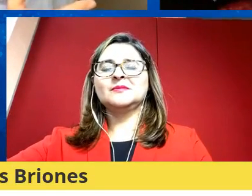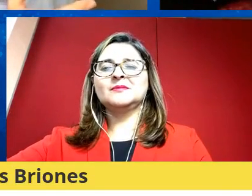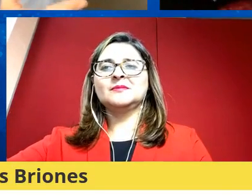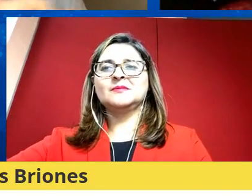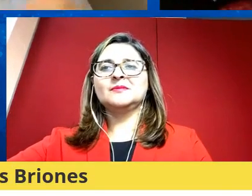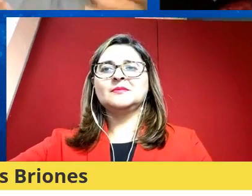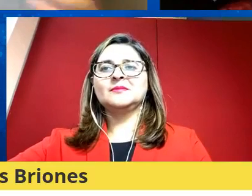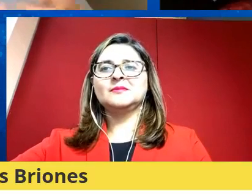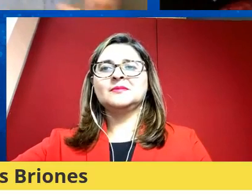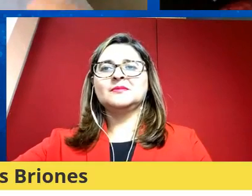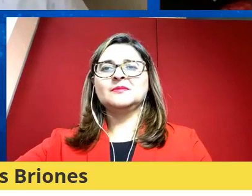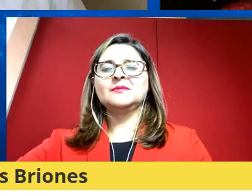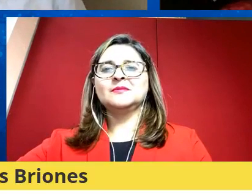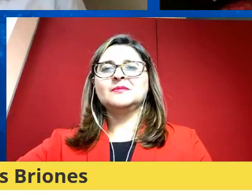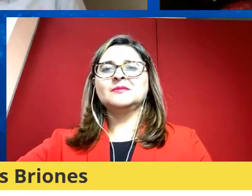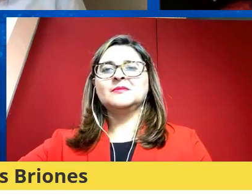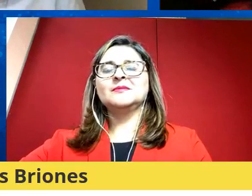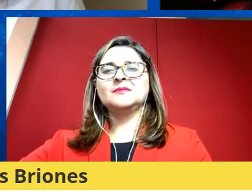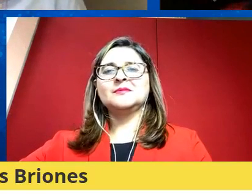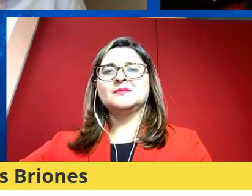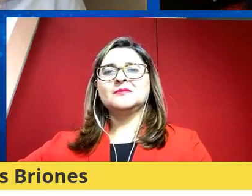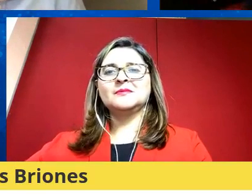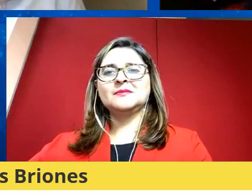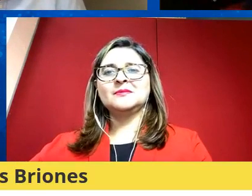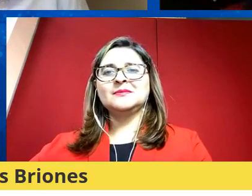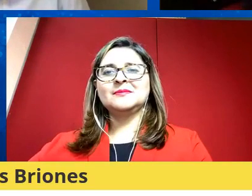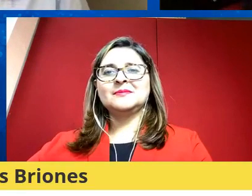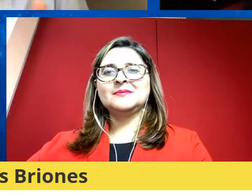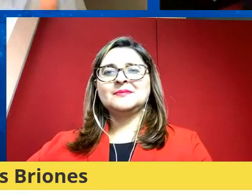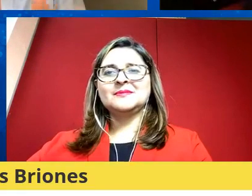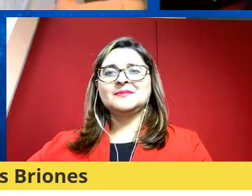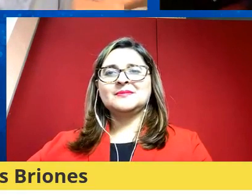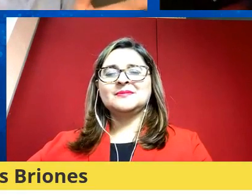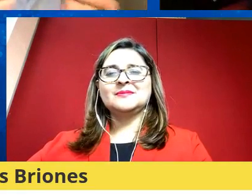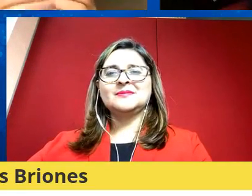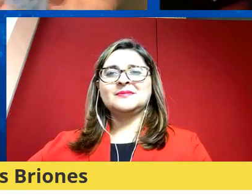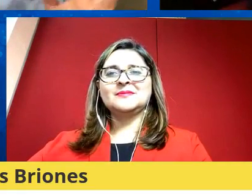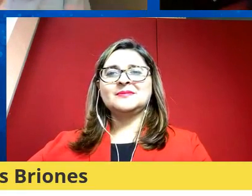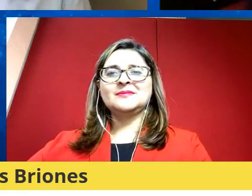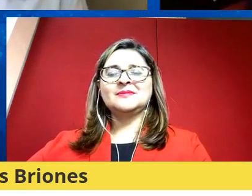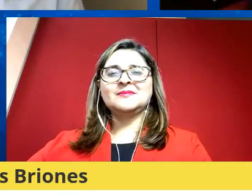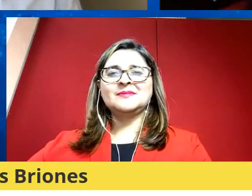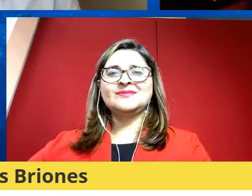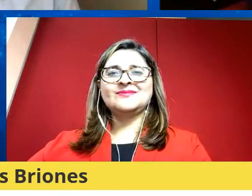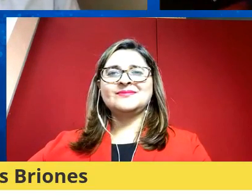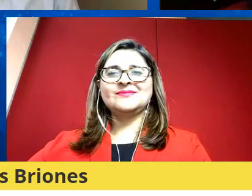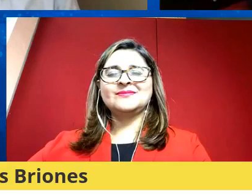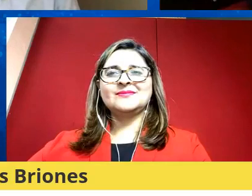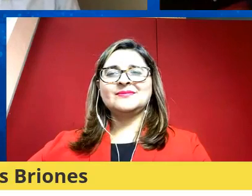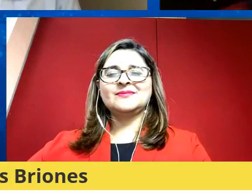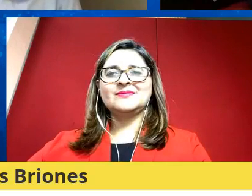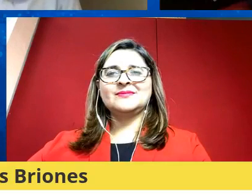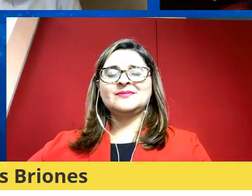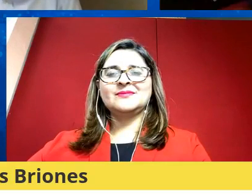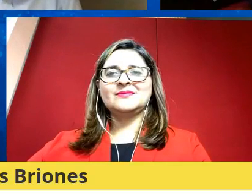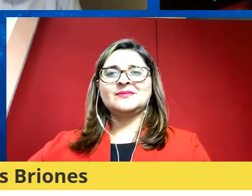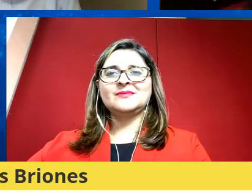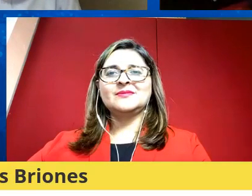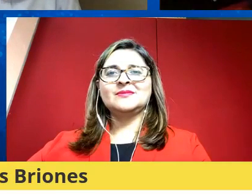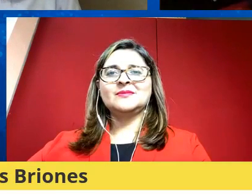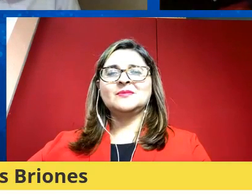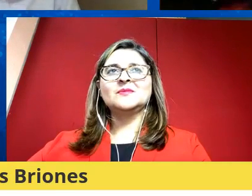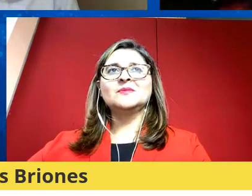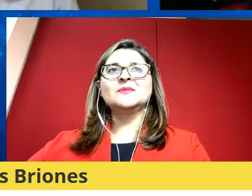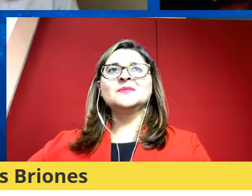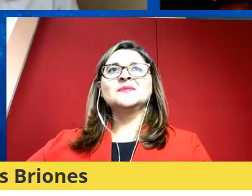balearon porque simplemente se trenzó en una discusión con alguien porque no sé si se pegaron un pequeño topón. Entonces, estamos todos